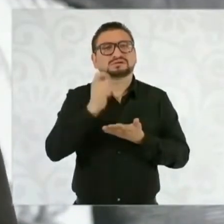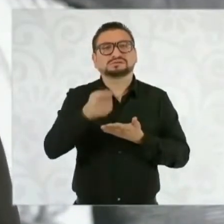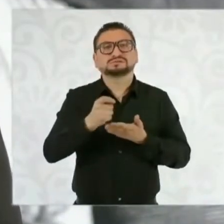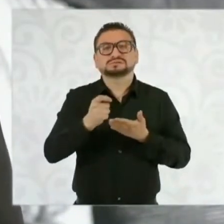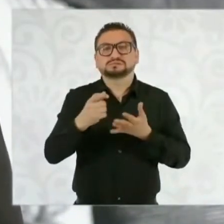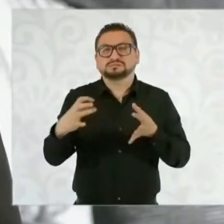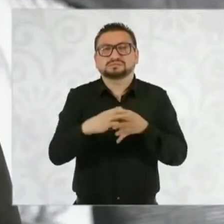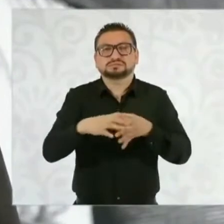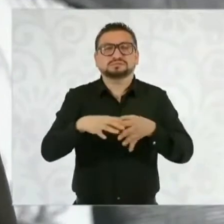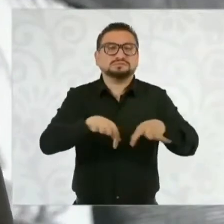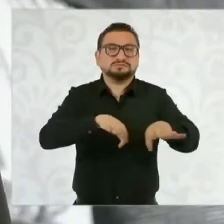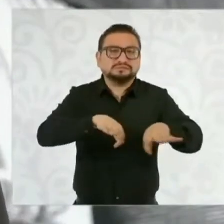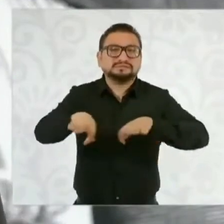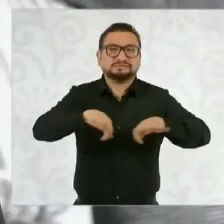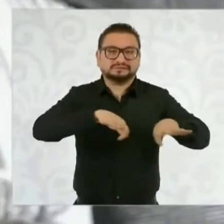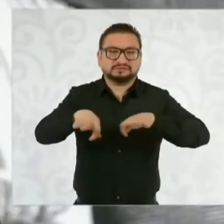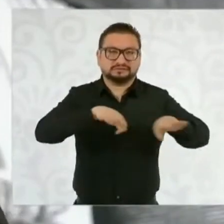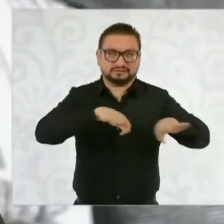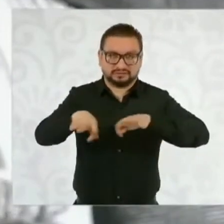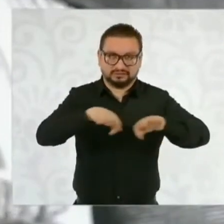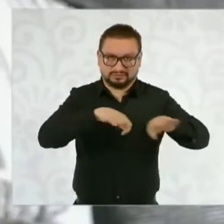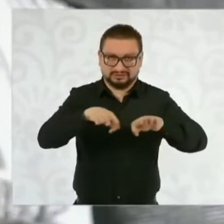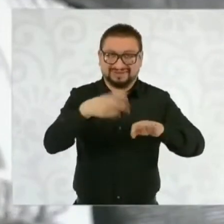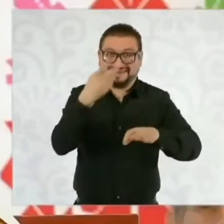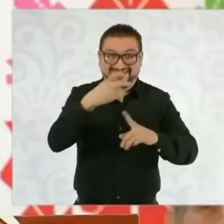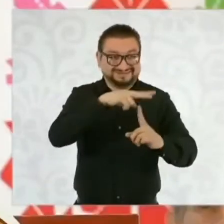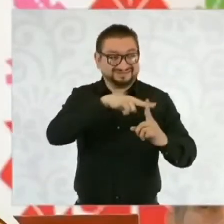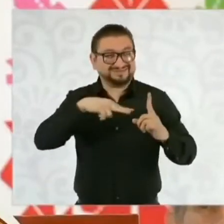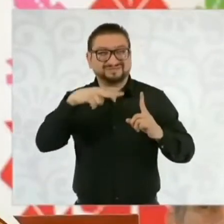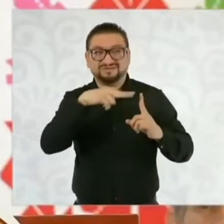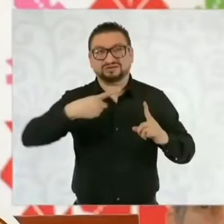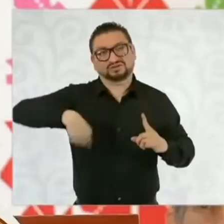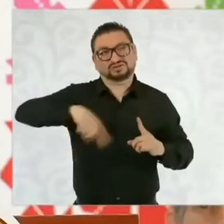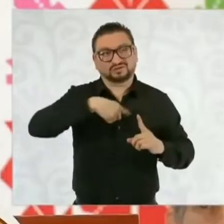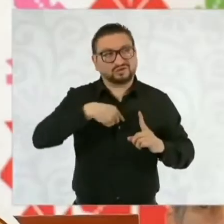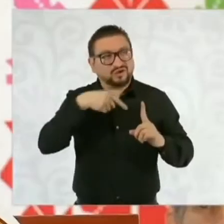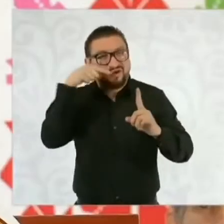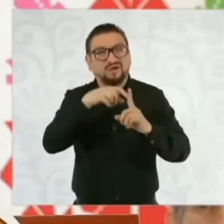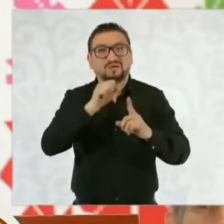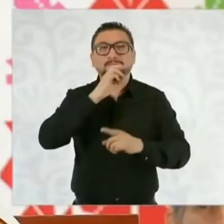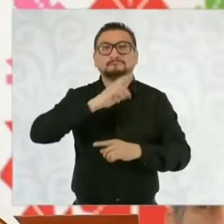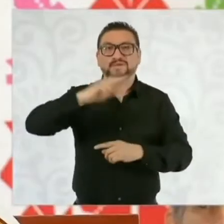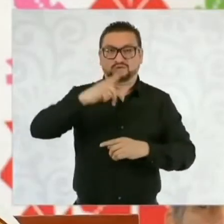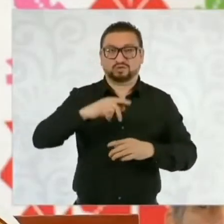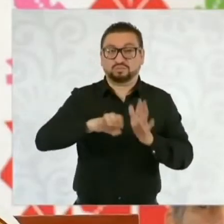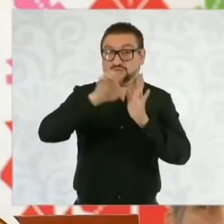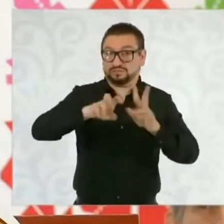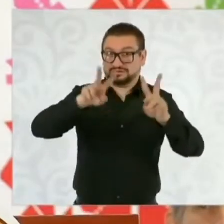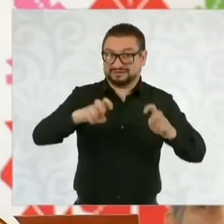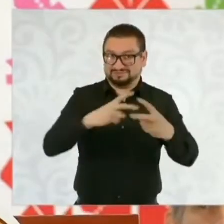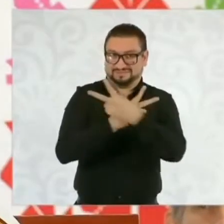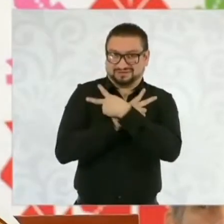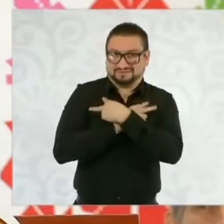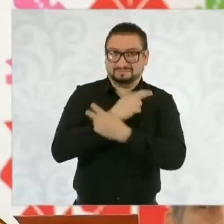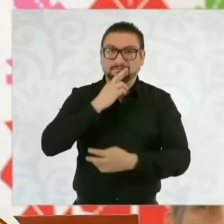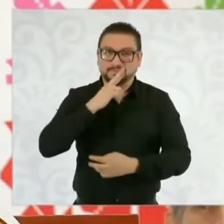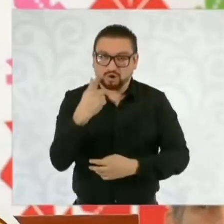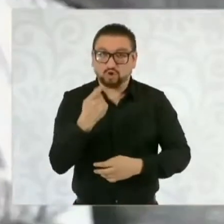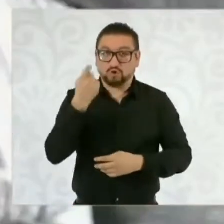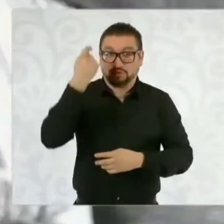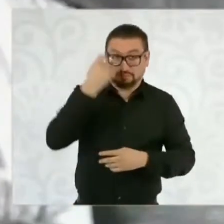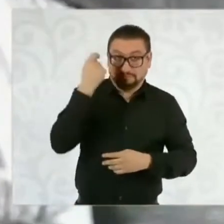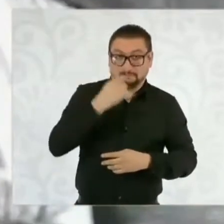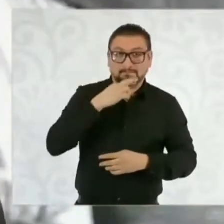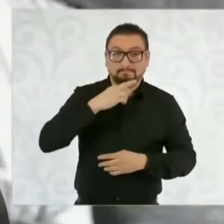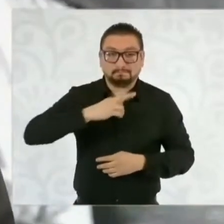empleo. Realmente la visión alcanzó para mucho. Se mejoraron las vacaciones, las pensiones,